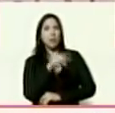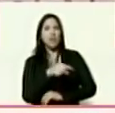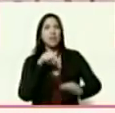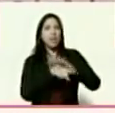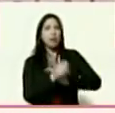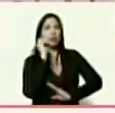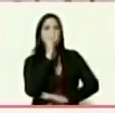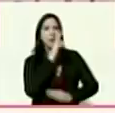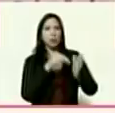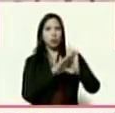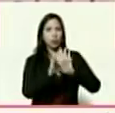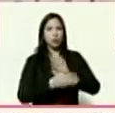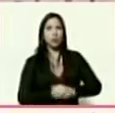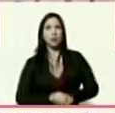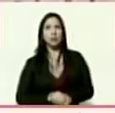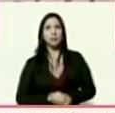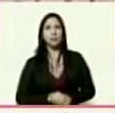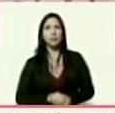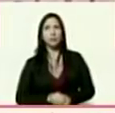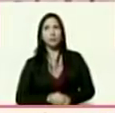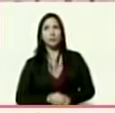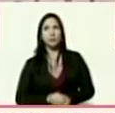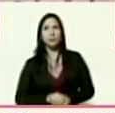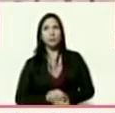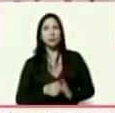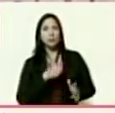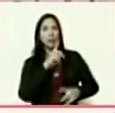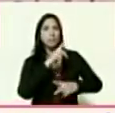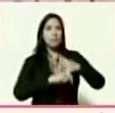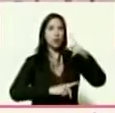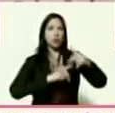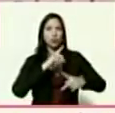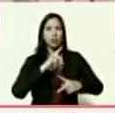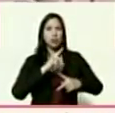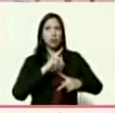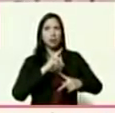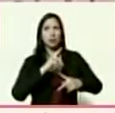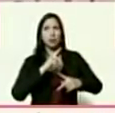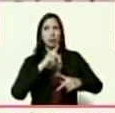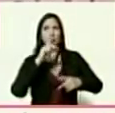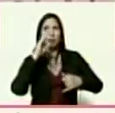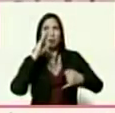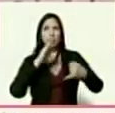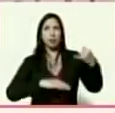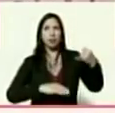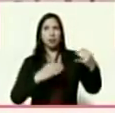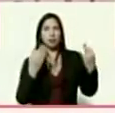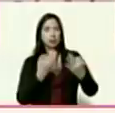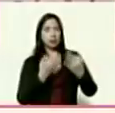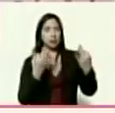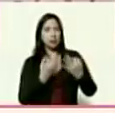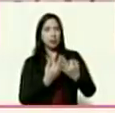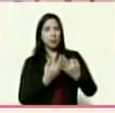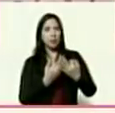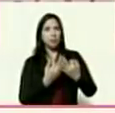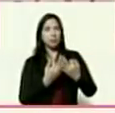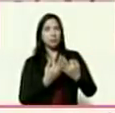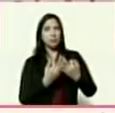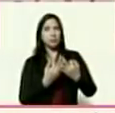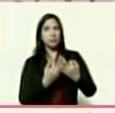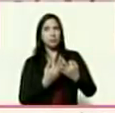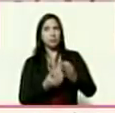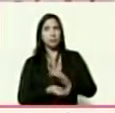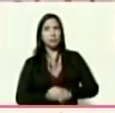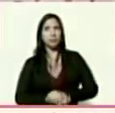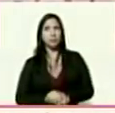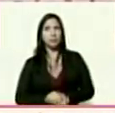Nacional Constituyente este proceso. La última, siempre relacionada, tiene